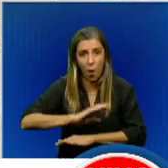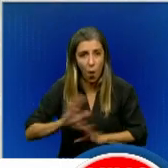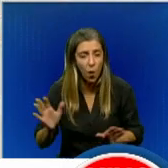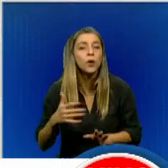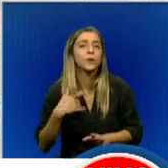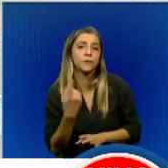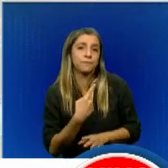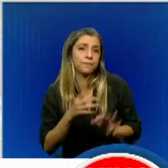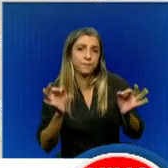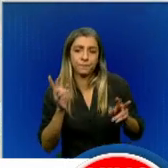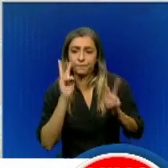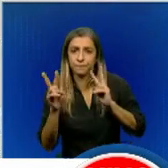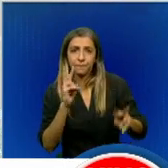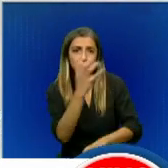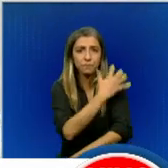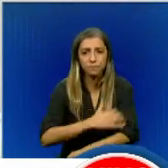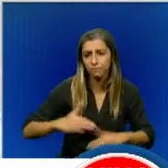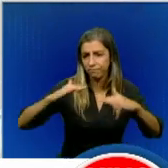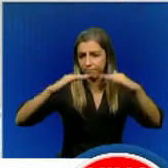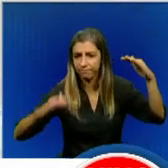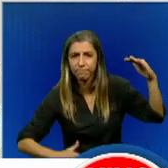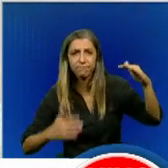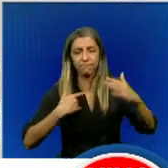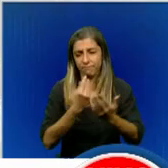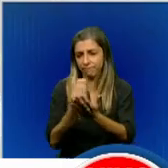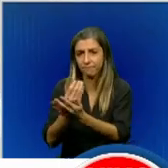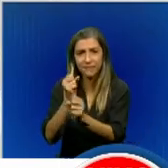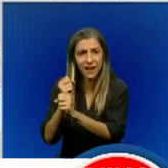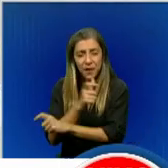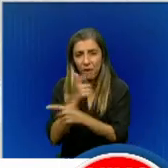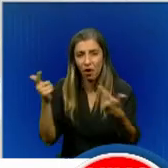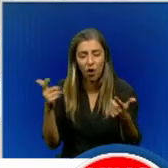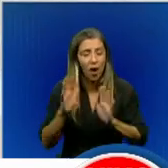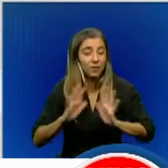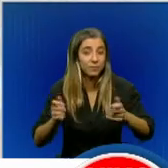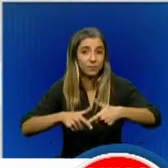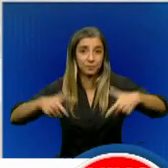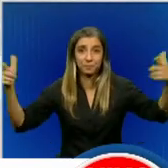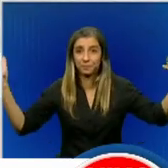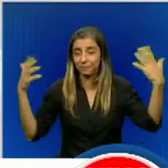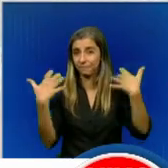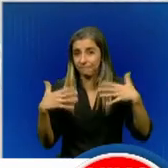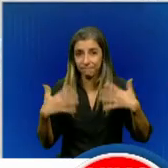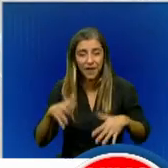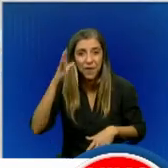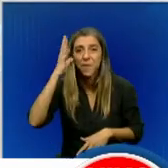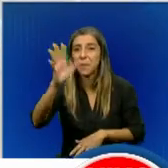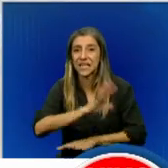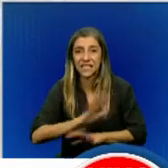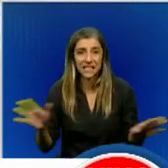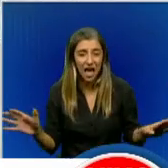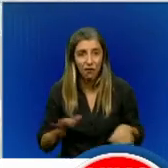realidad de pobreza de desigualdad de desempleo que habían avanzado insoportablemente en aquellos años